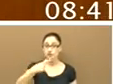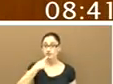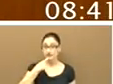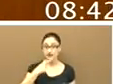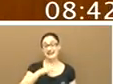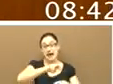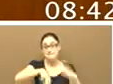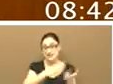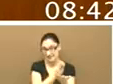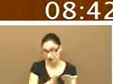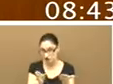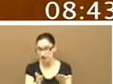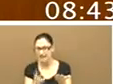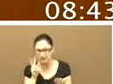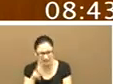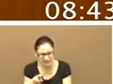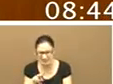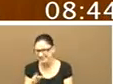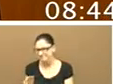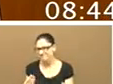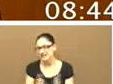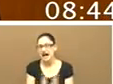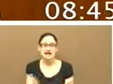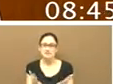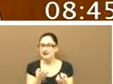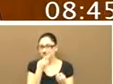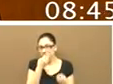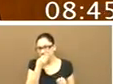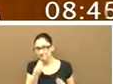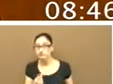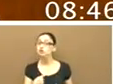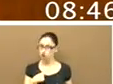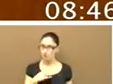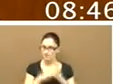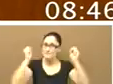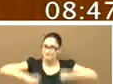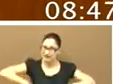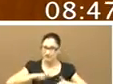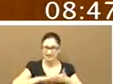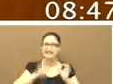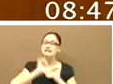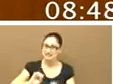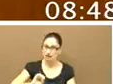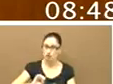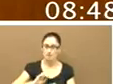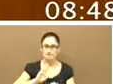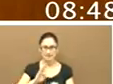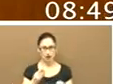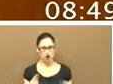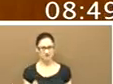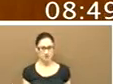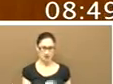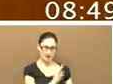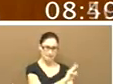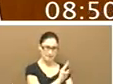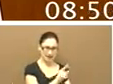y tampoco me acaba de animar a que, a pesar de mi rechazo al pacto fiscal catalán, me pueda animar ni a apoyar la propuesta del